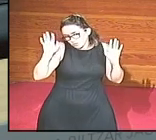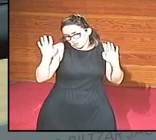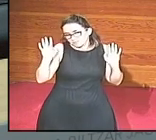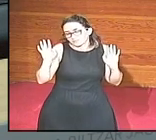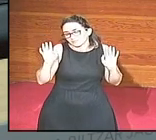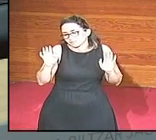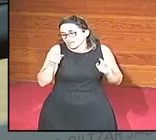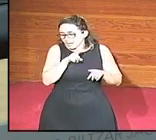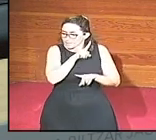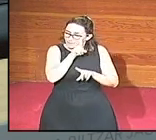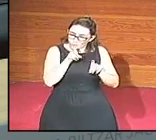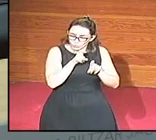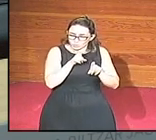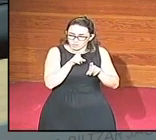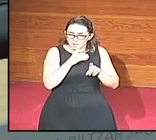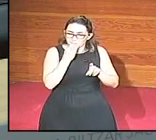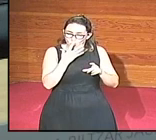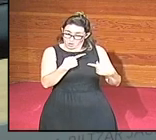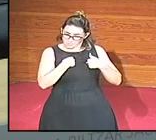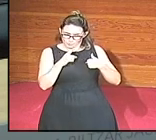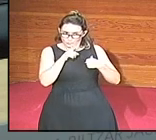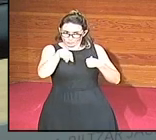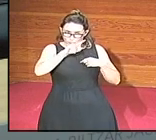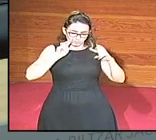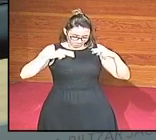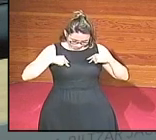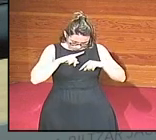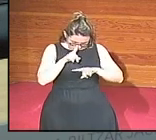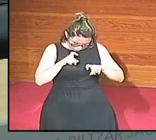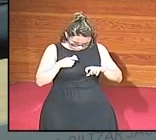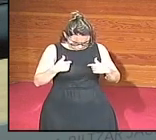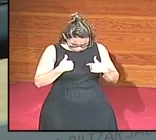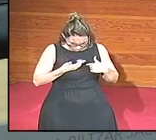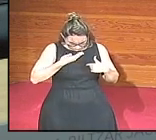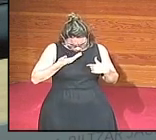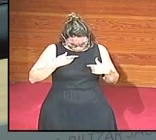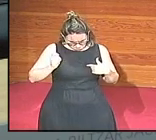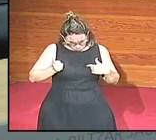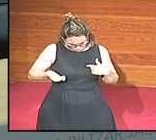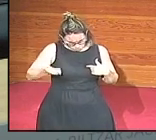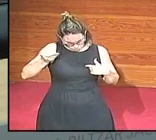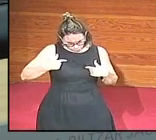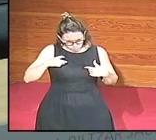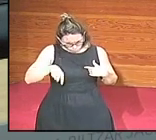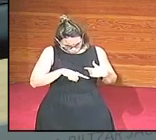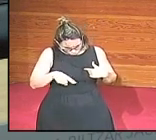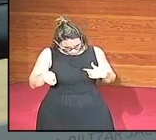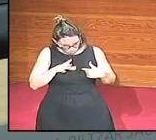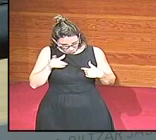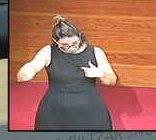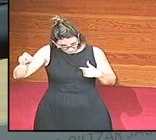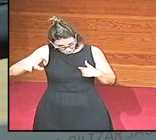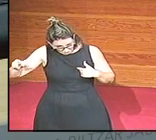que la pregunta os la podéis hacer a vosotros mismos. ¿Estoy dispuesto a pagar más calefacción porque esta gente sea